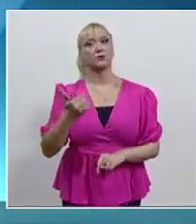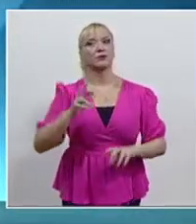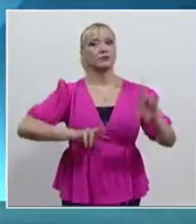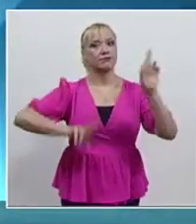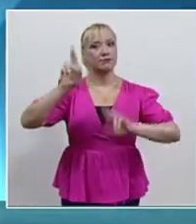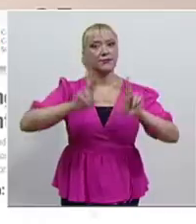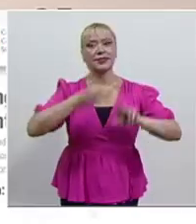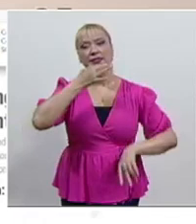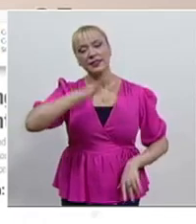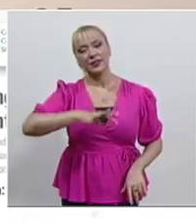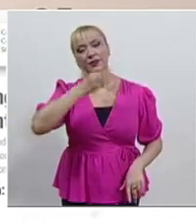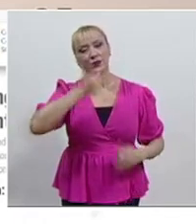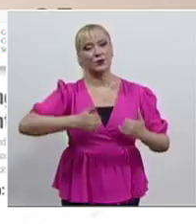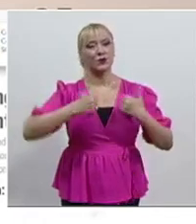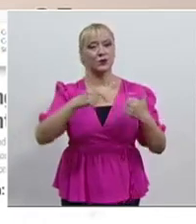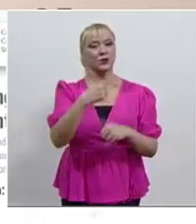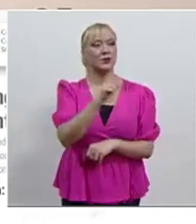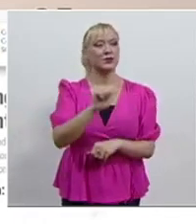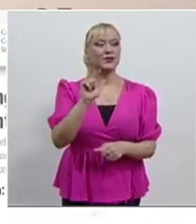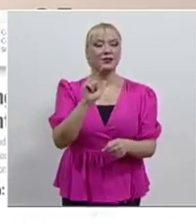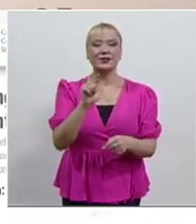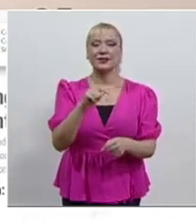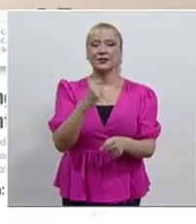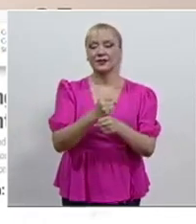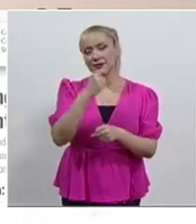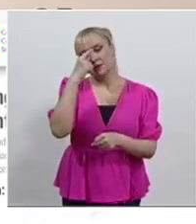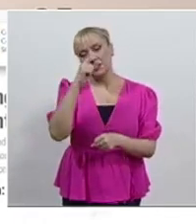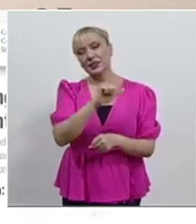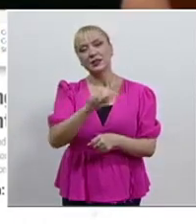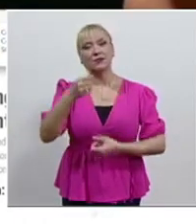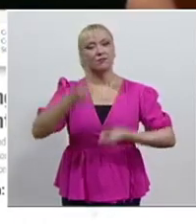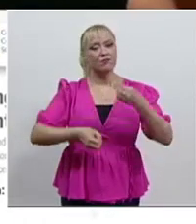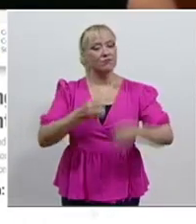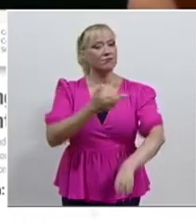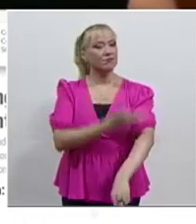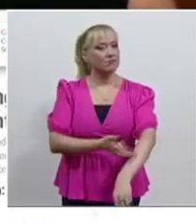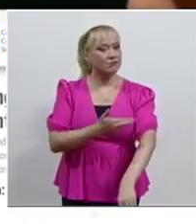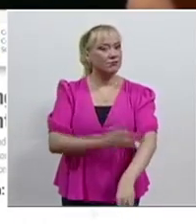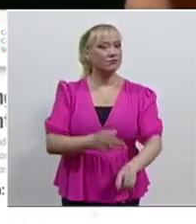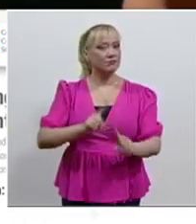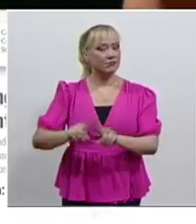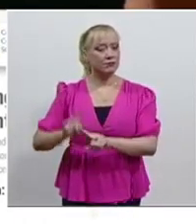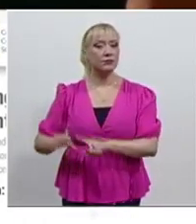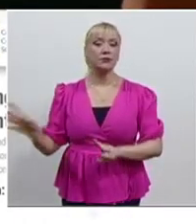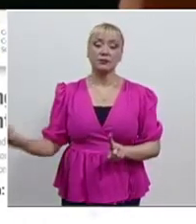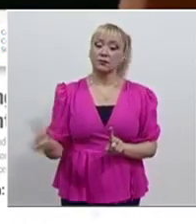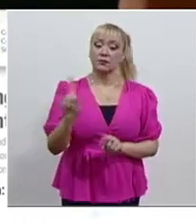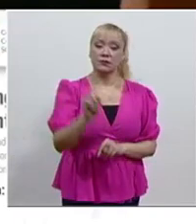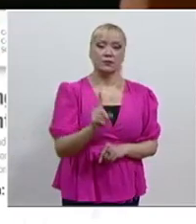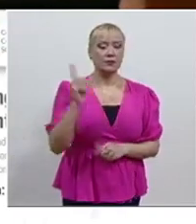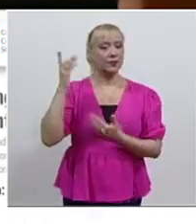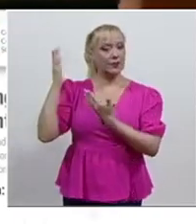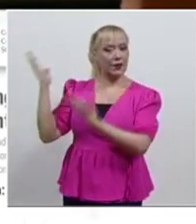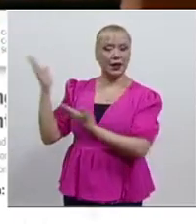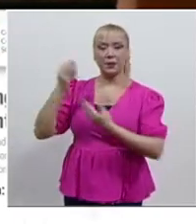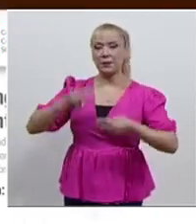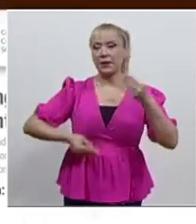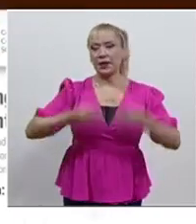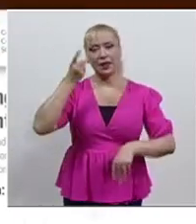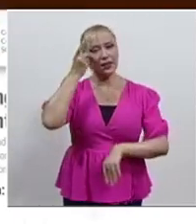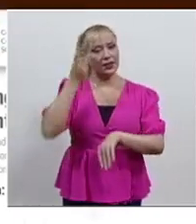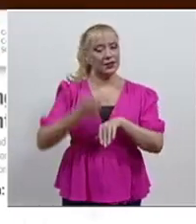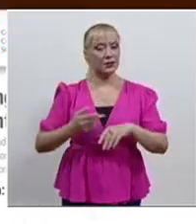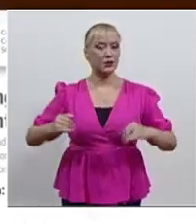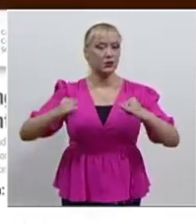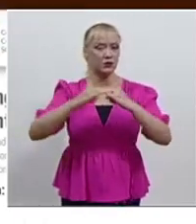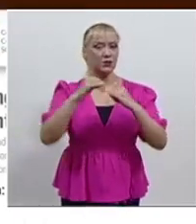activa de niñas, niños y adolescentes durante los procesos judiciales, aseguró la magistrada Taisia Cruz Parcero, directora de la